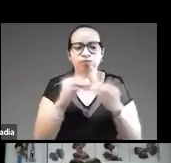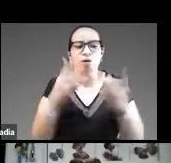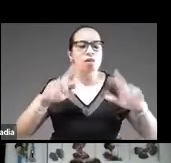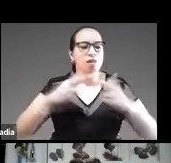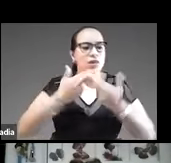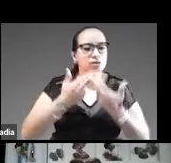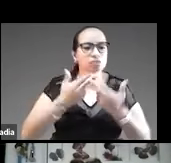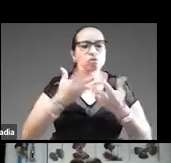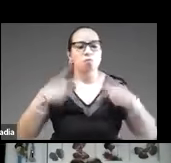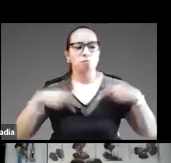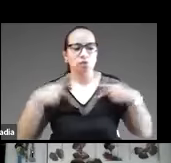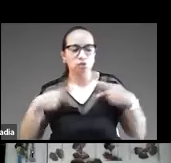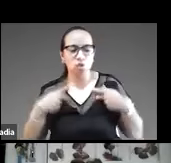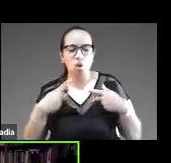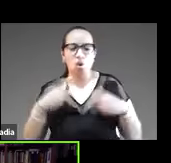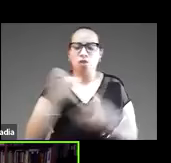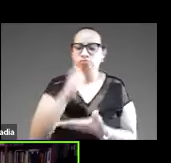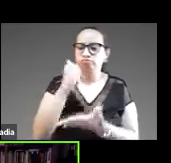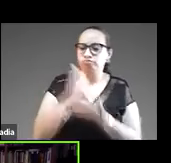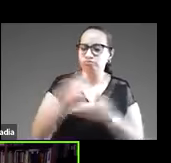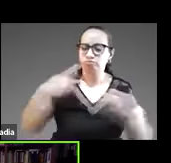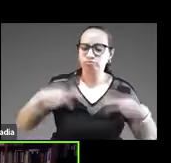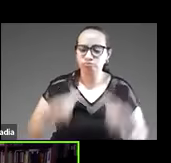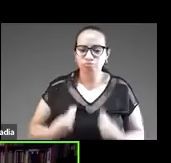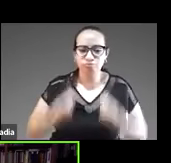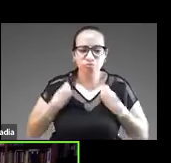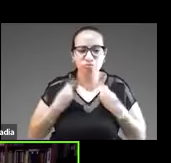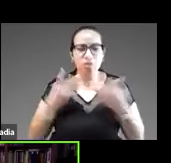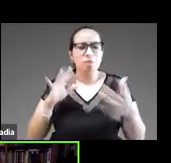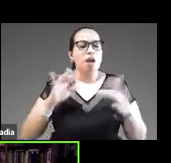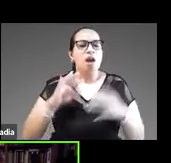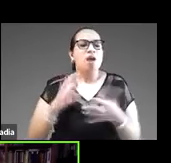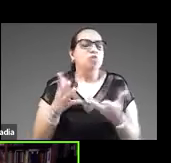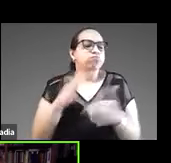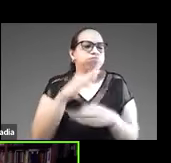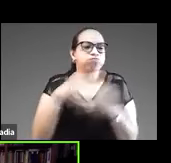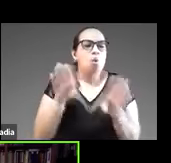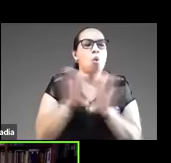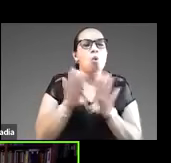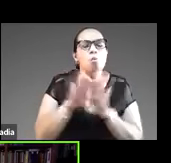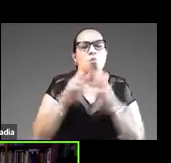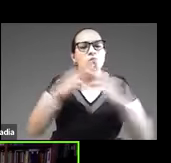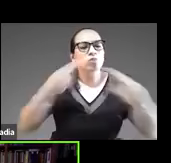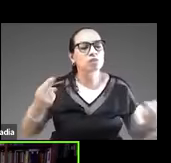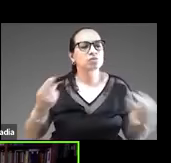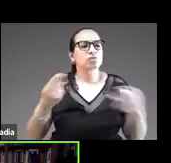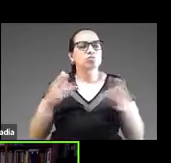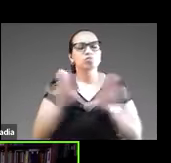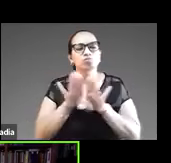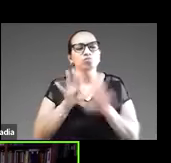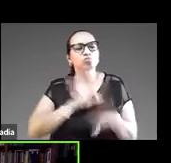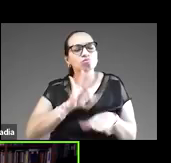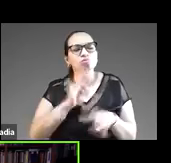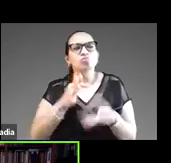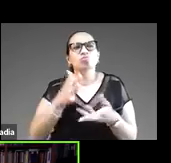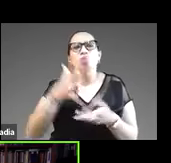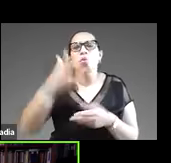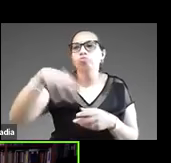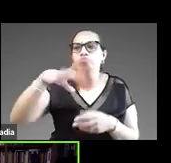la ciudadanía y de las relaciones, cómo podemos encontrar otros temas que pueden